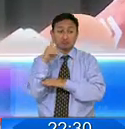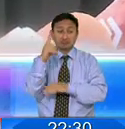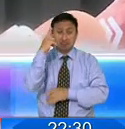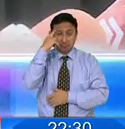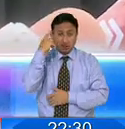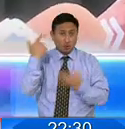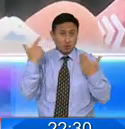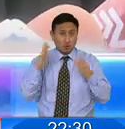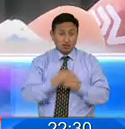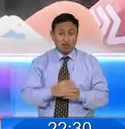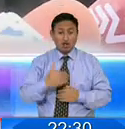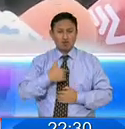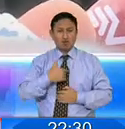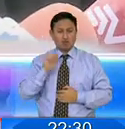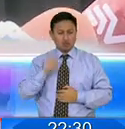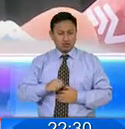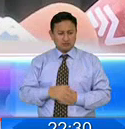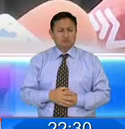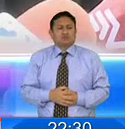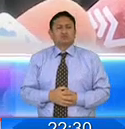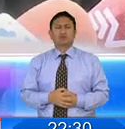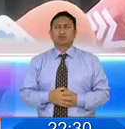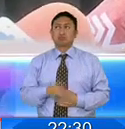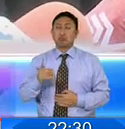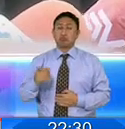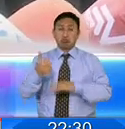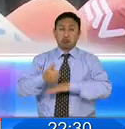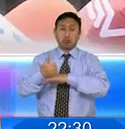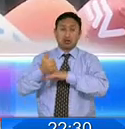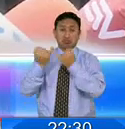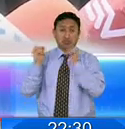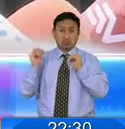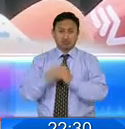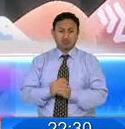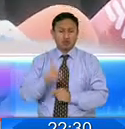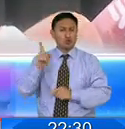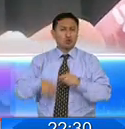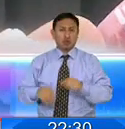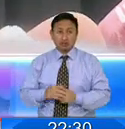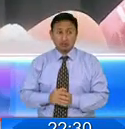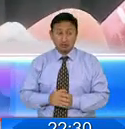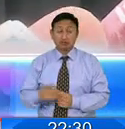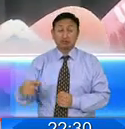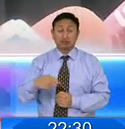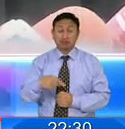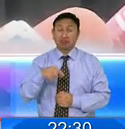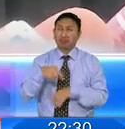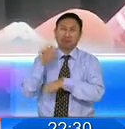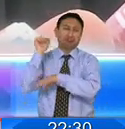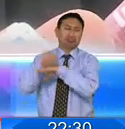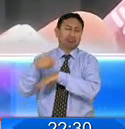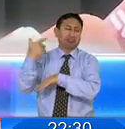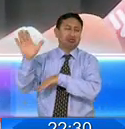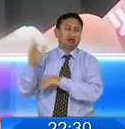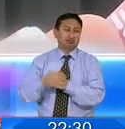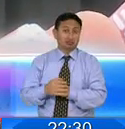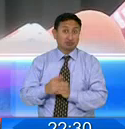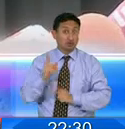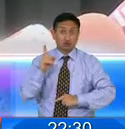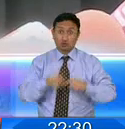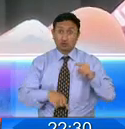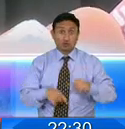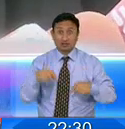que cualquiera, por más poder que tenga, pueda vulnerar la institucionalidad y mucho menos hacer caso omiso de las resoluciones del